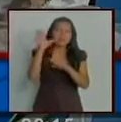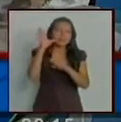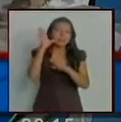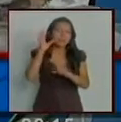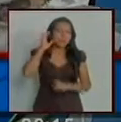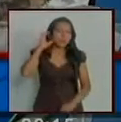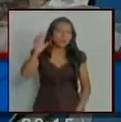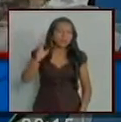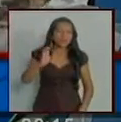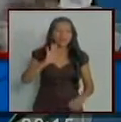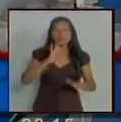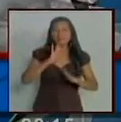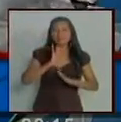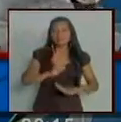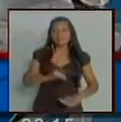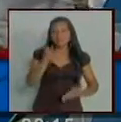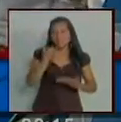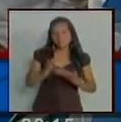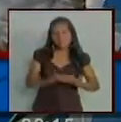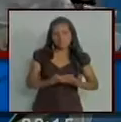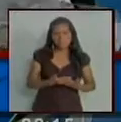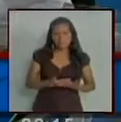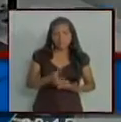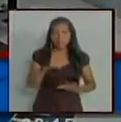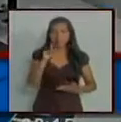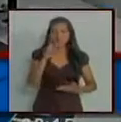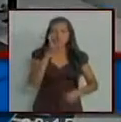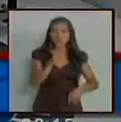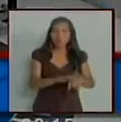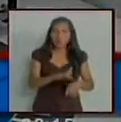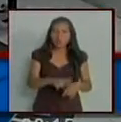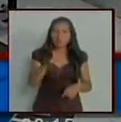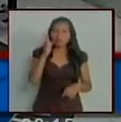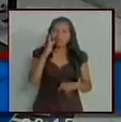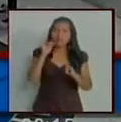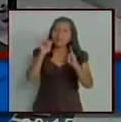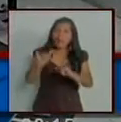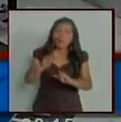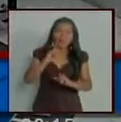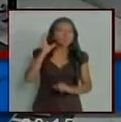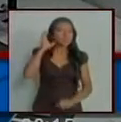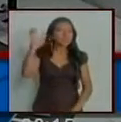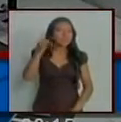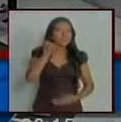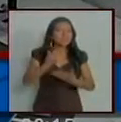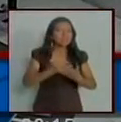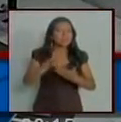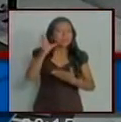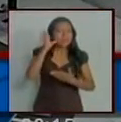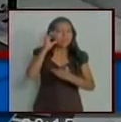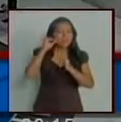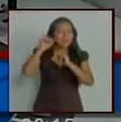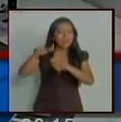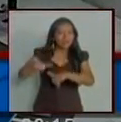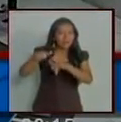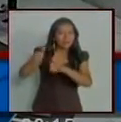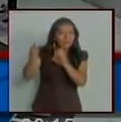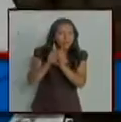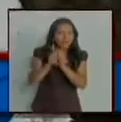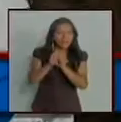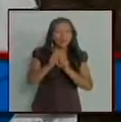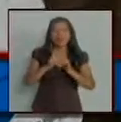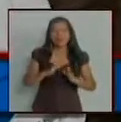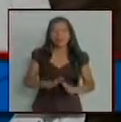dice la madre, cada suspiro. Claro, o sea, no siempre que lo agarre, ¿no? ¿Verdad? Que esté por ahí y que la mamá le hable, el bebé ya está atento, ¿no? A